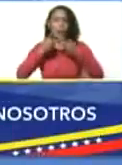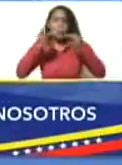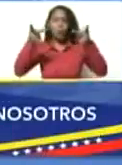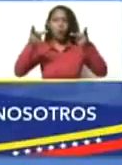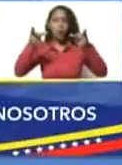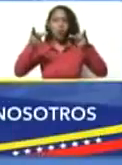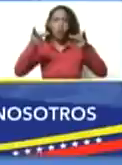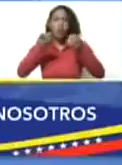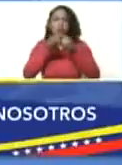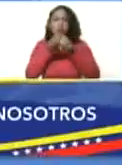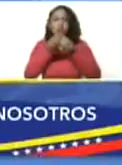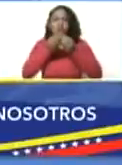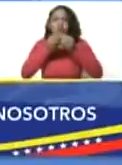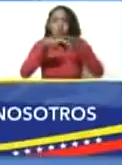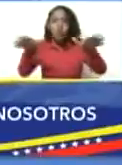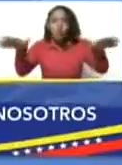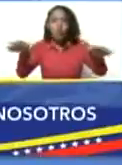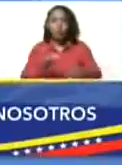y difunden,